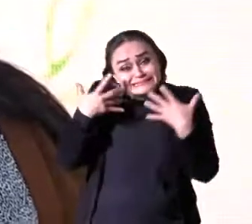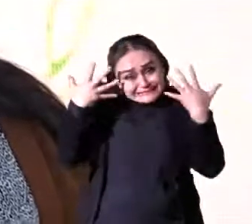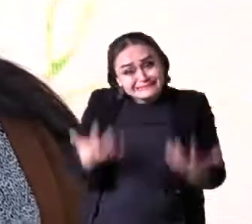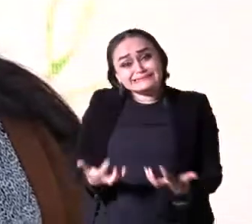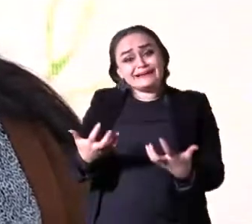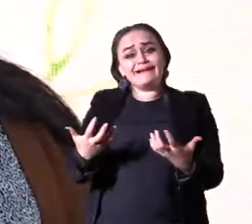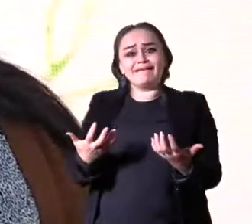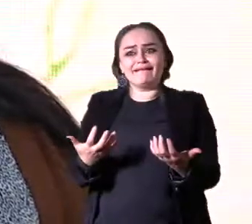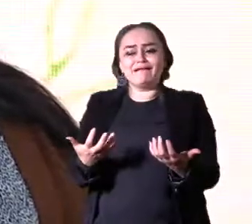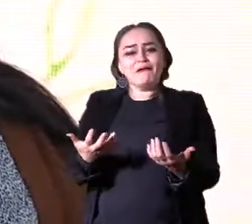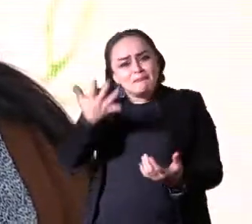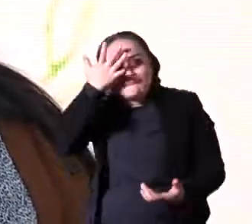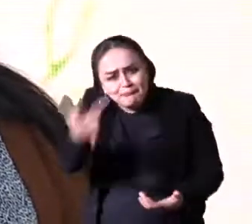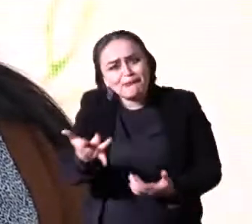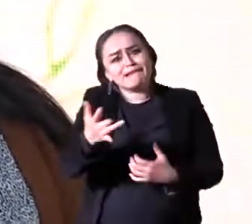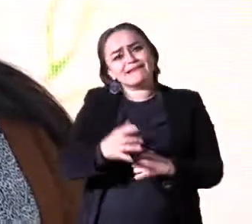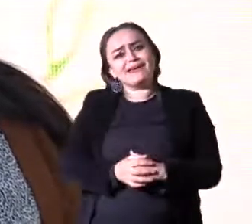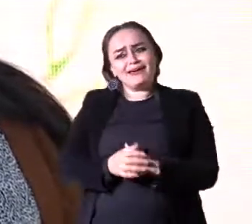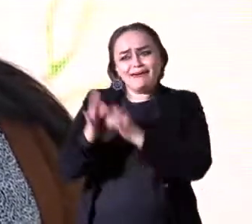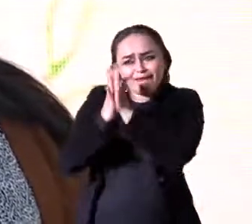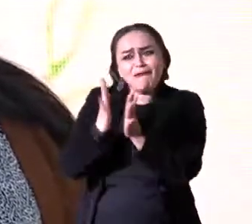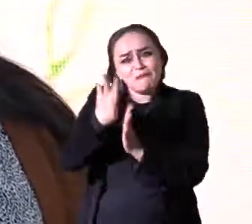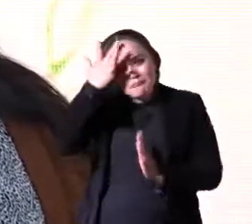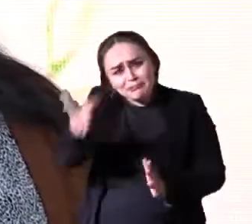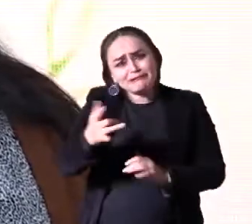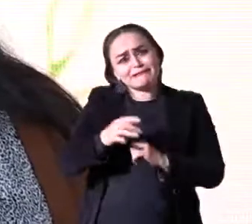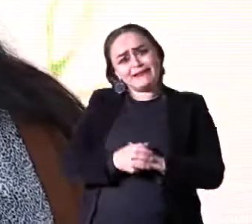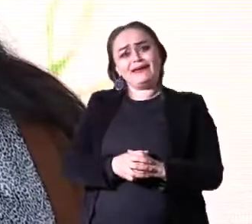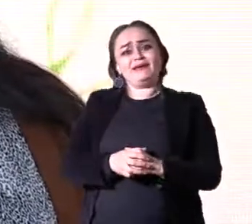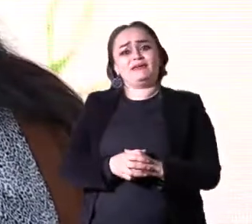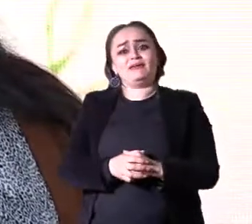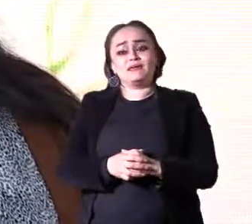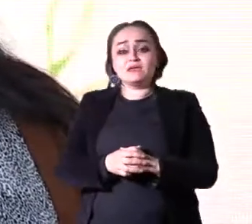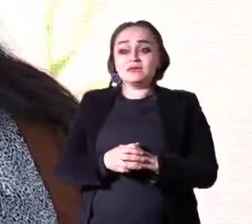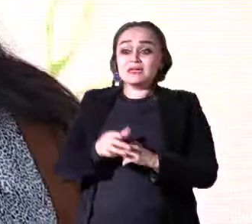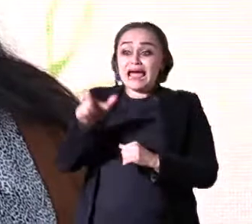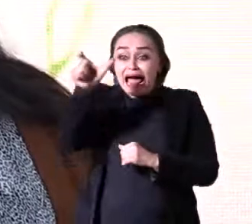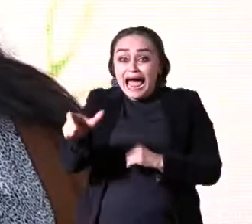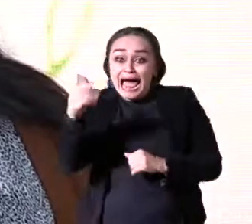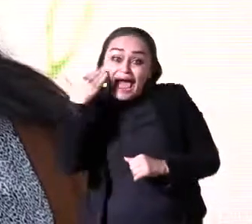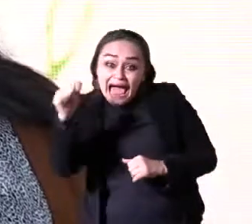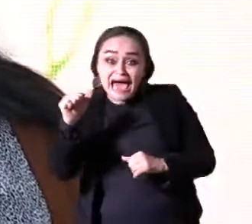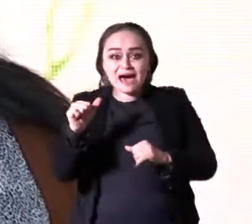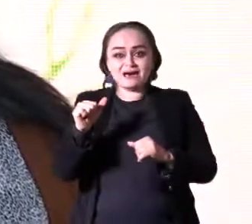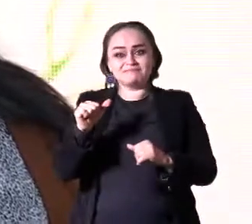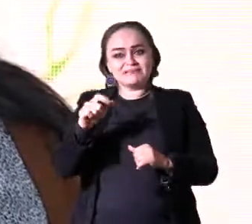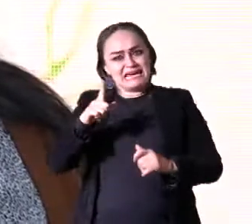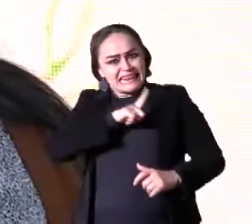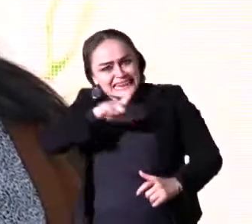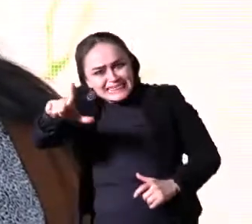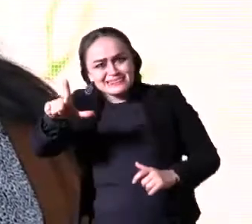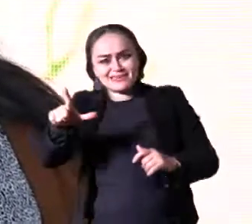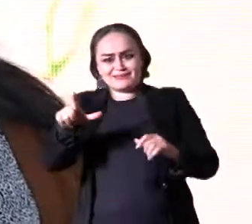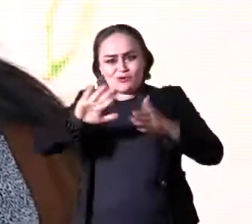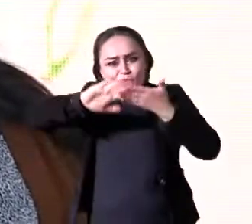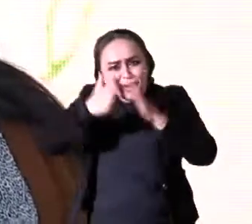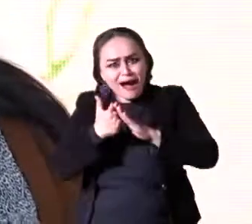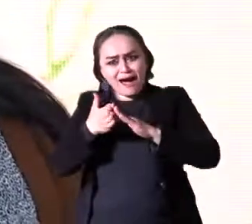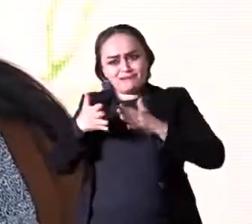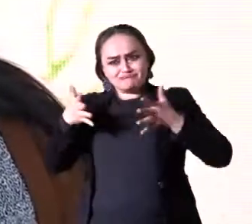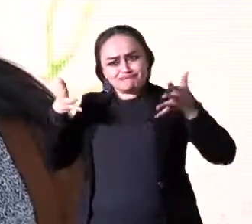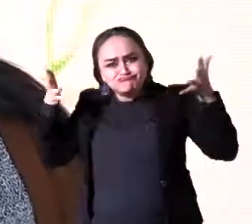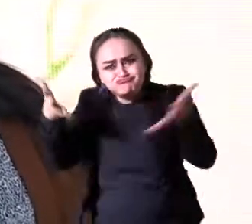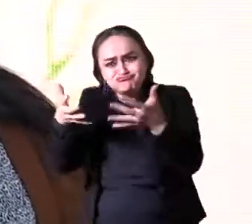conocer porque alguien que apoyo a la comunidad y se entregó de lleno a un trabajo